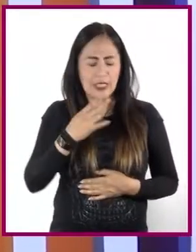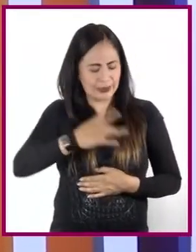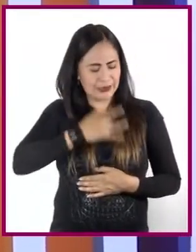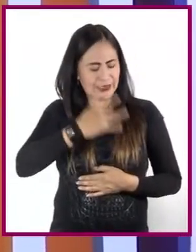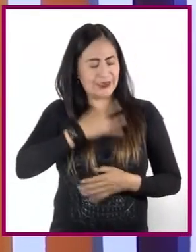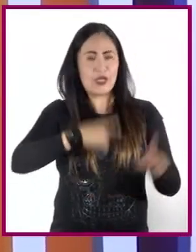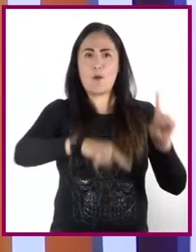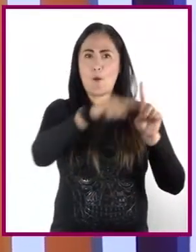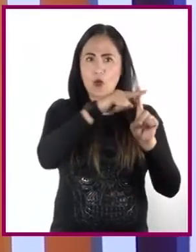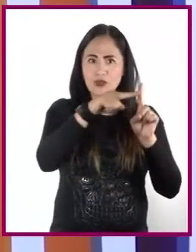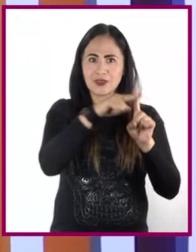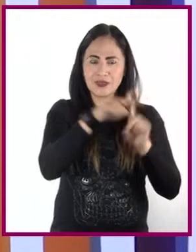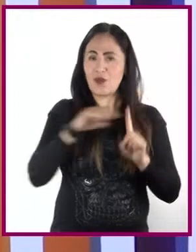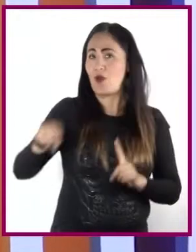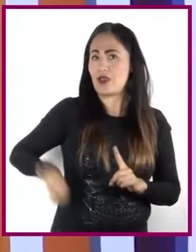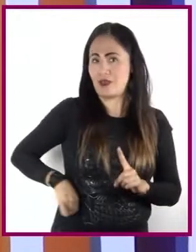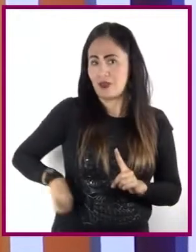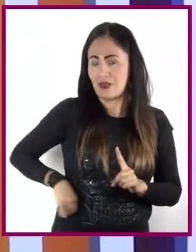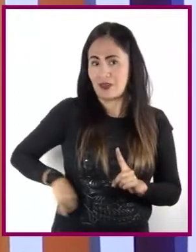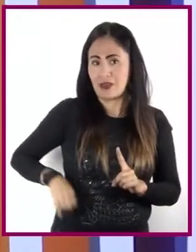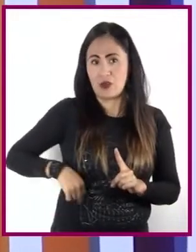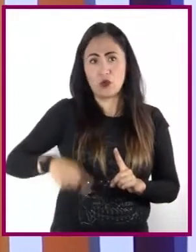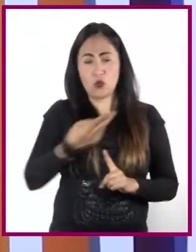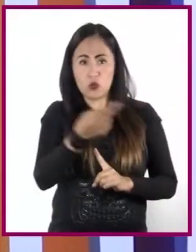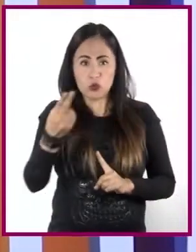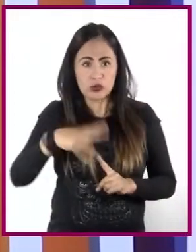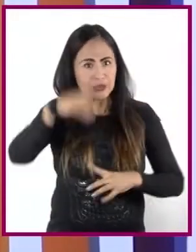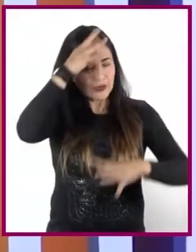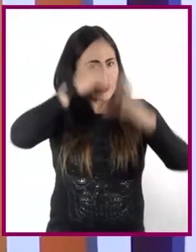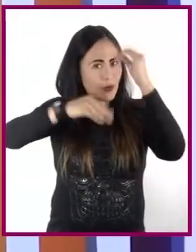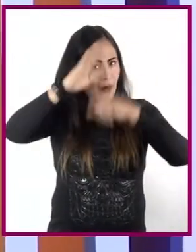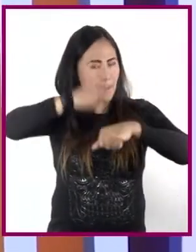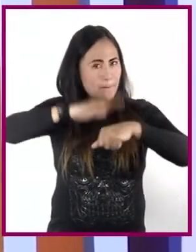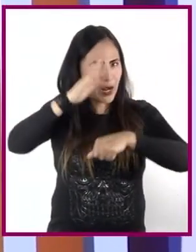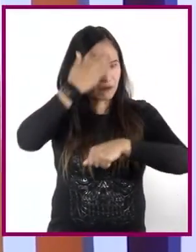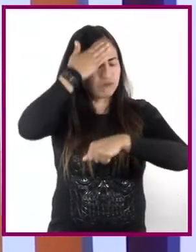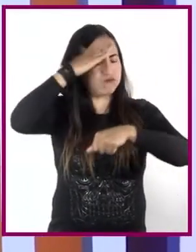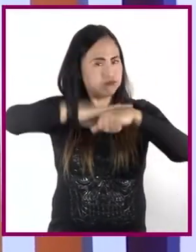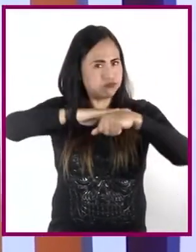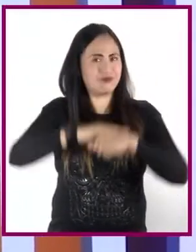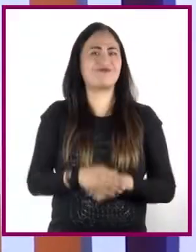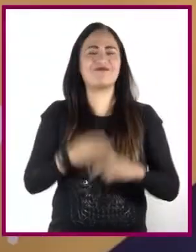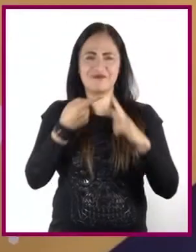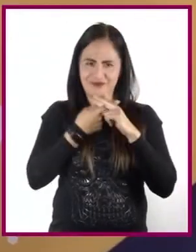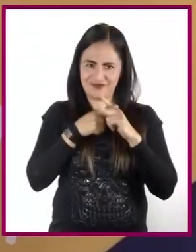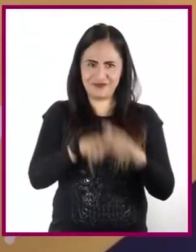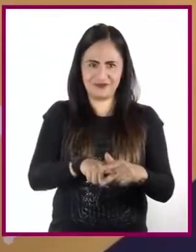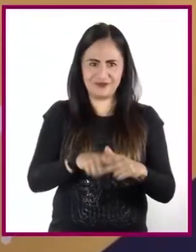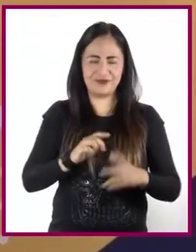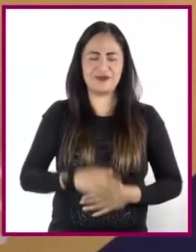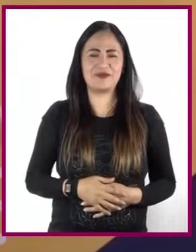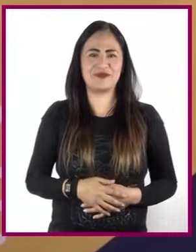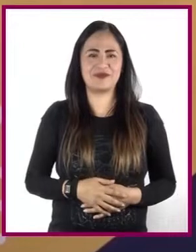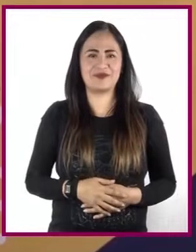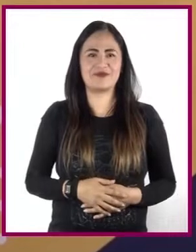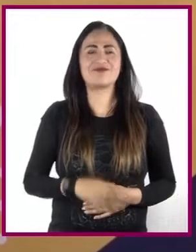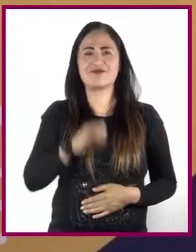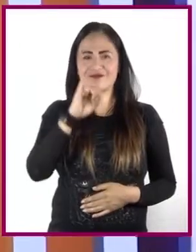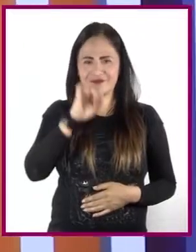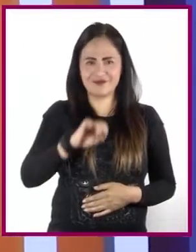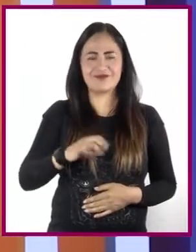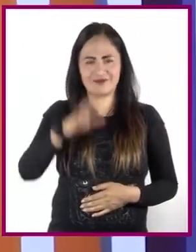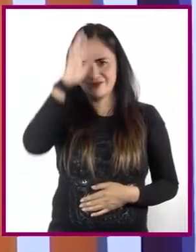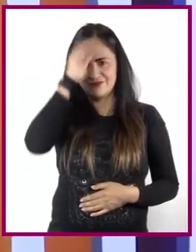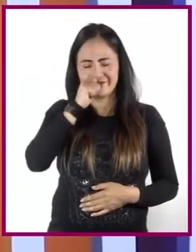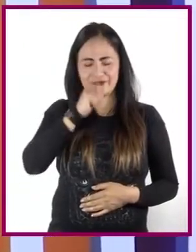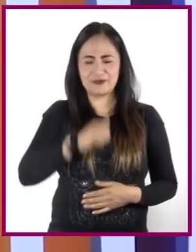y de interés para desarrollar y consolidar el conocimiento. ¡Comenzamos! Claro, maestro Luis, con